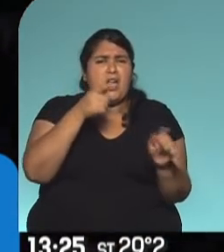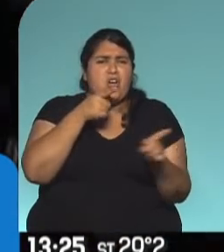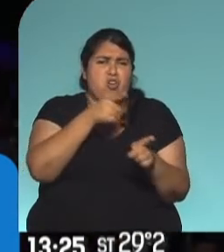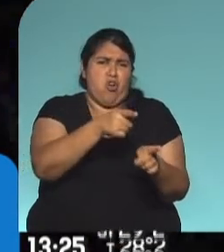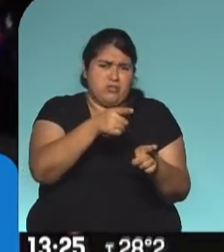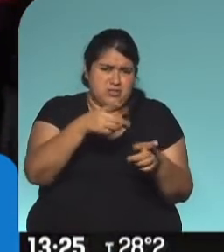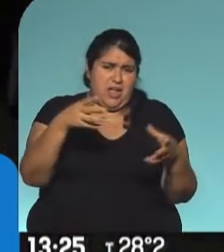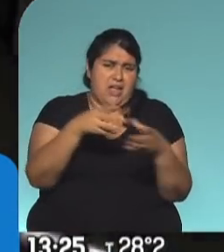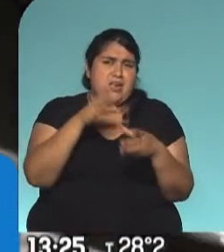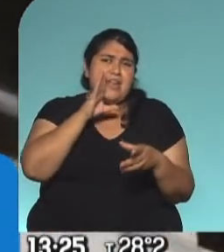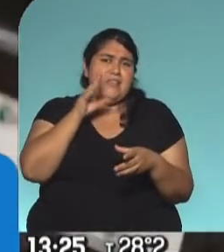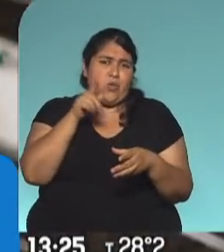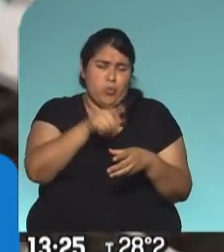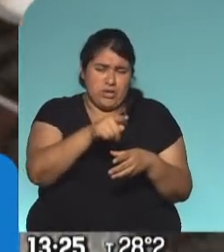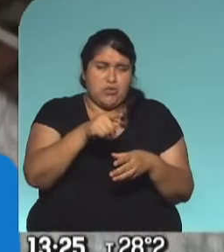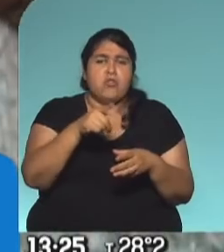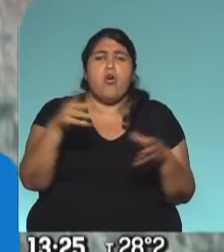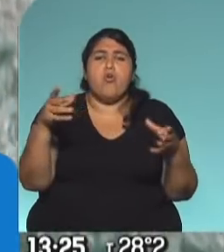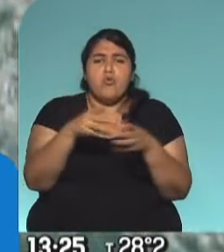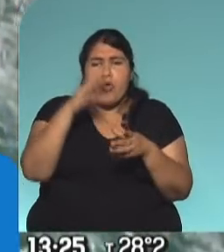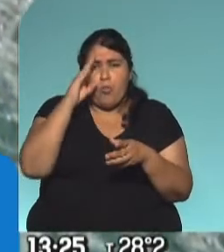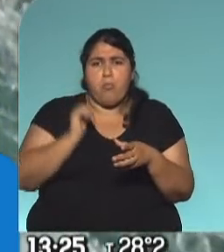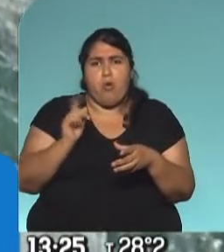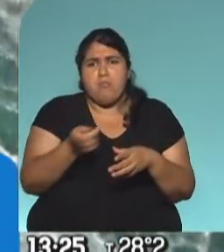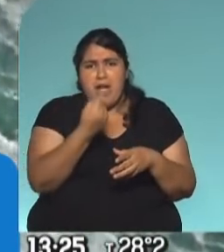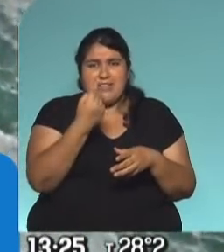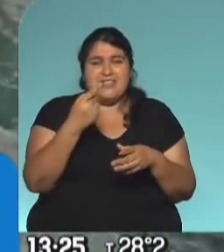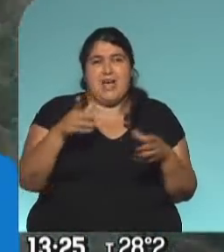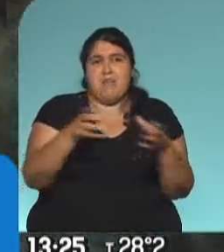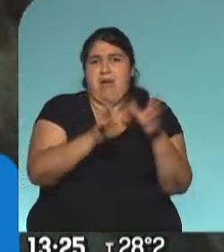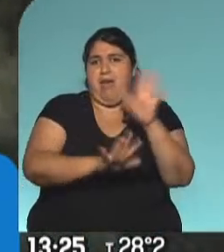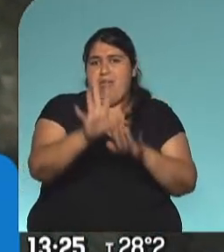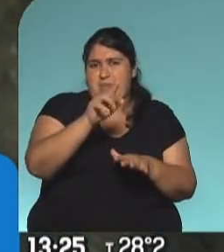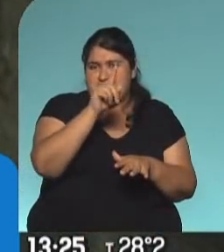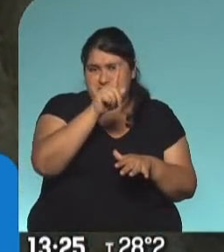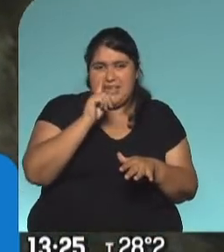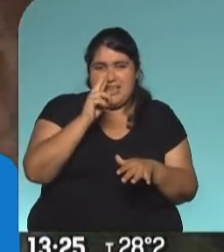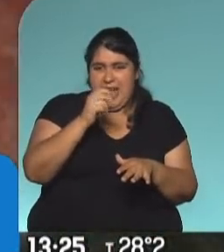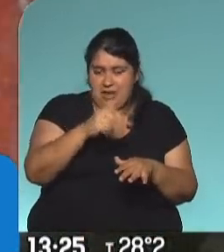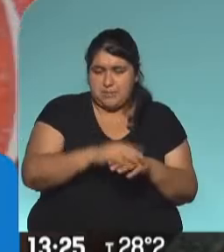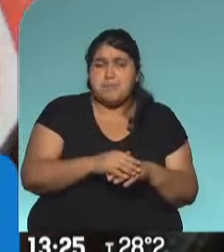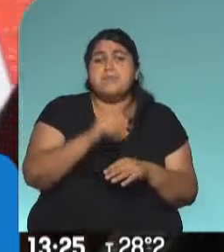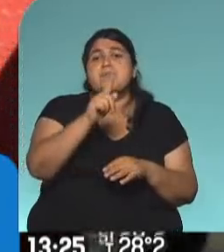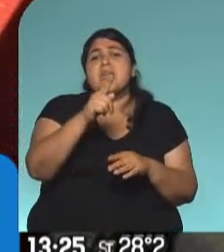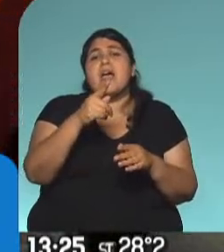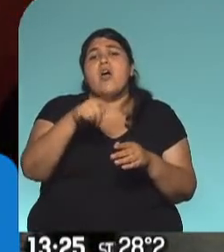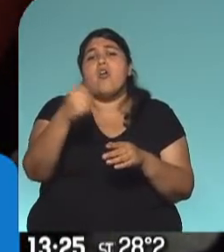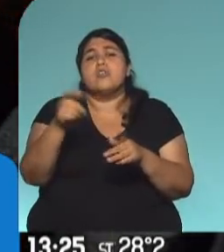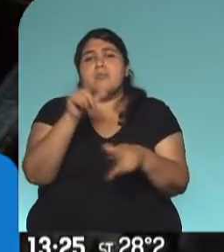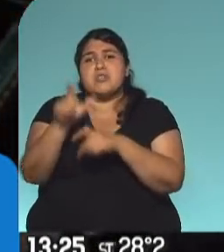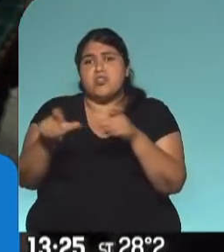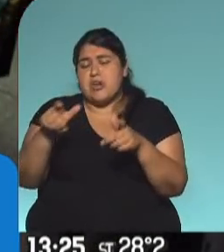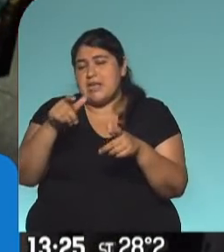que Washington atribuye a milicias pro-iraníes. Y antes, en la misma zona, 13 rehenes turcos